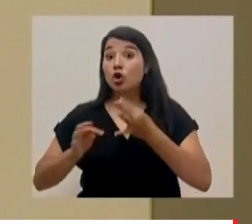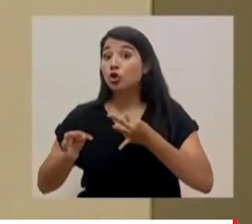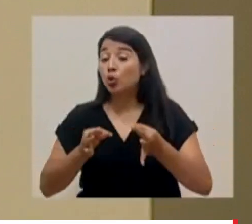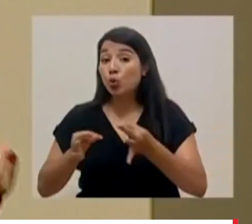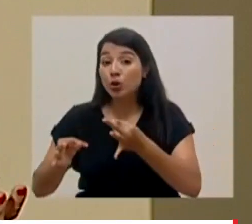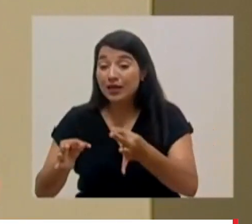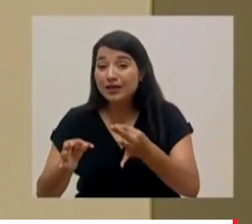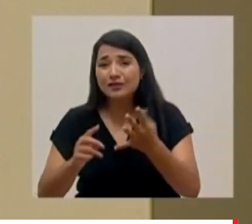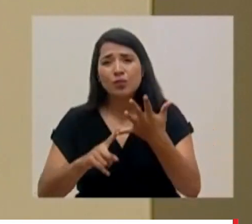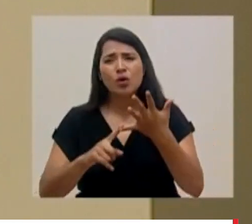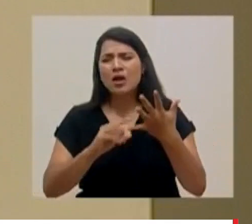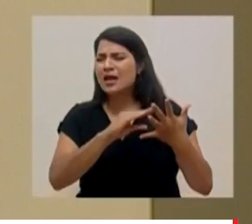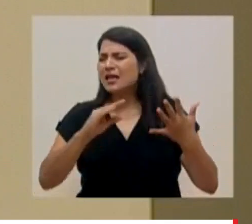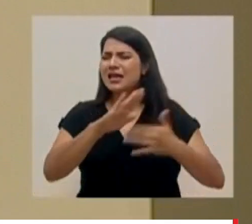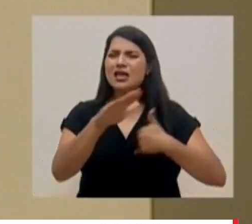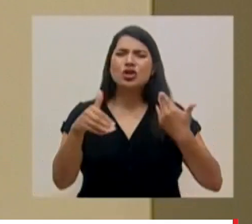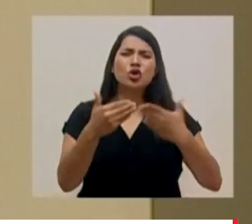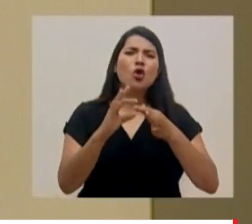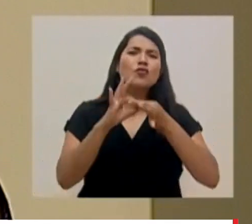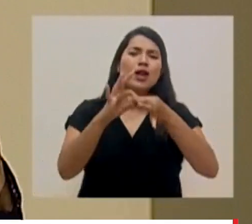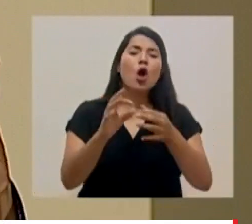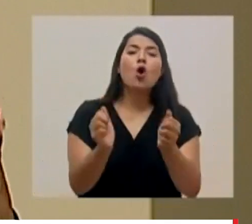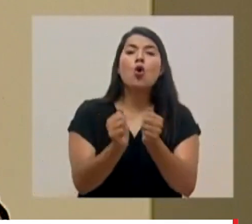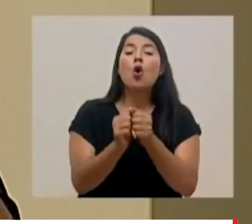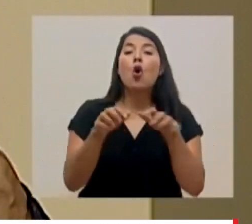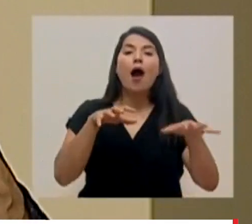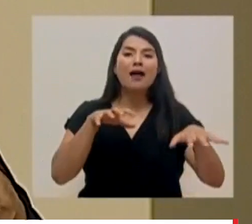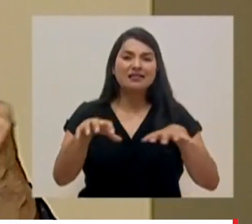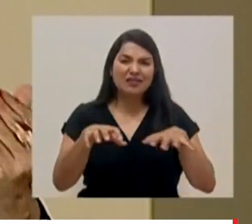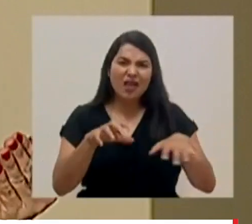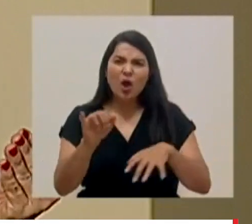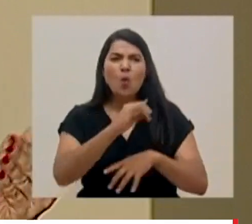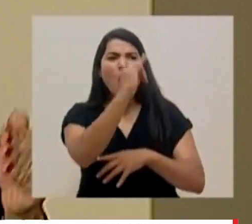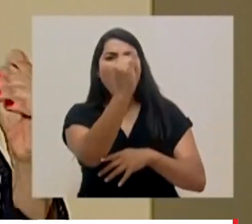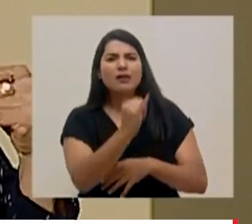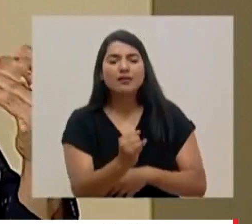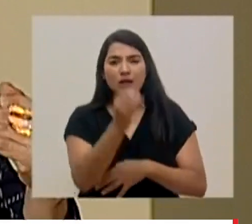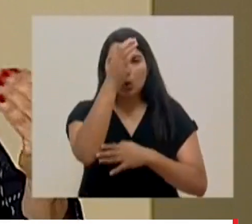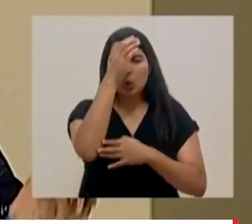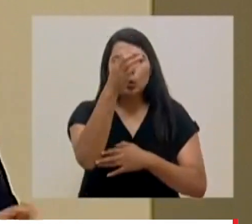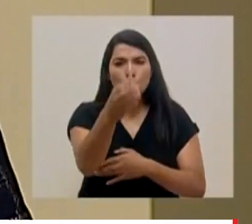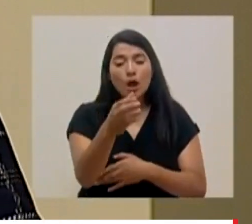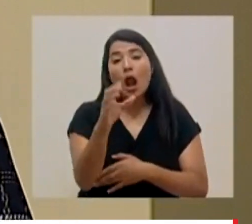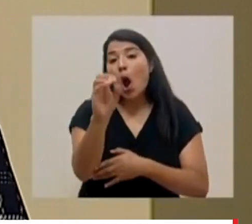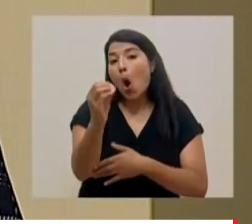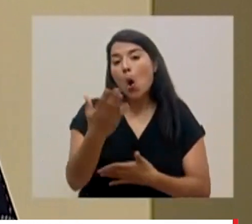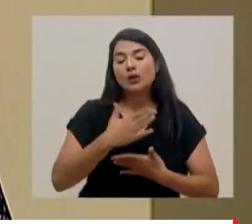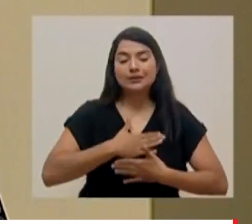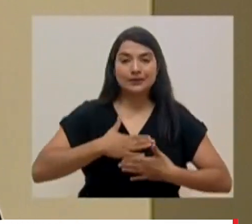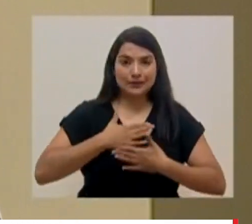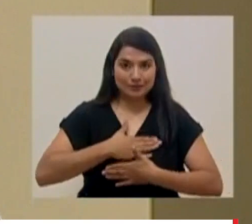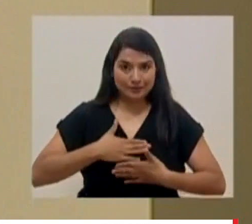Turismo y todo lo que está relacionado con actividades artístico-culturales o